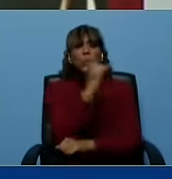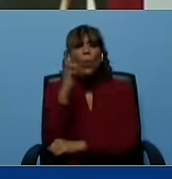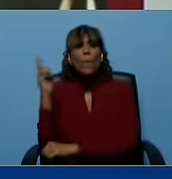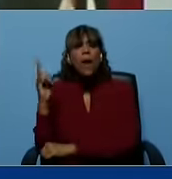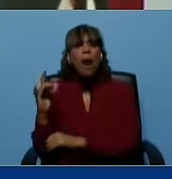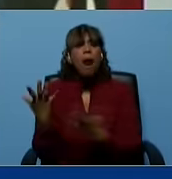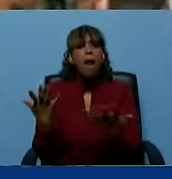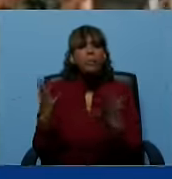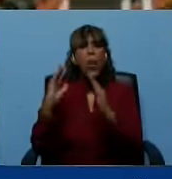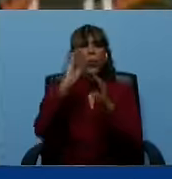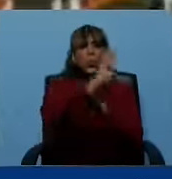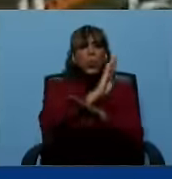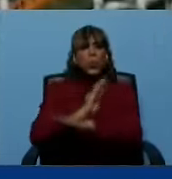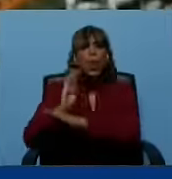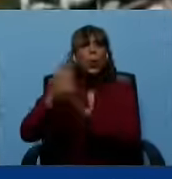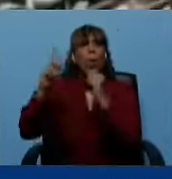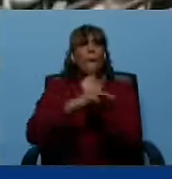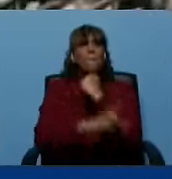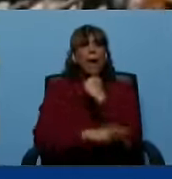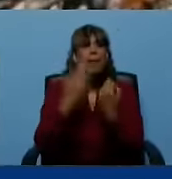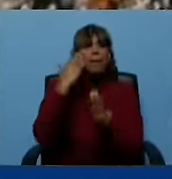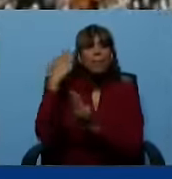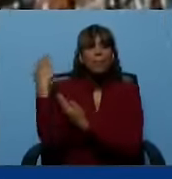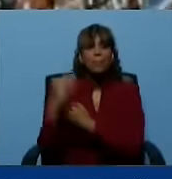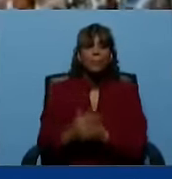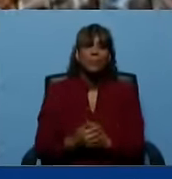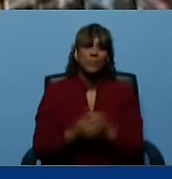la palabra la vicepresidenta.